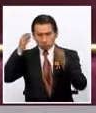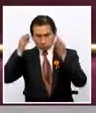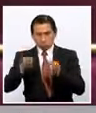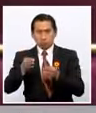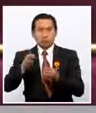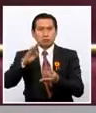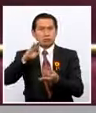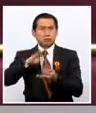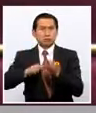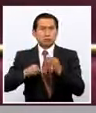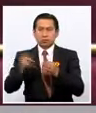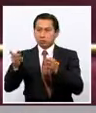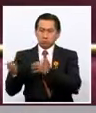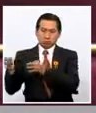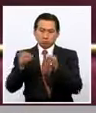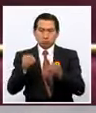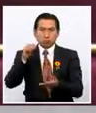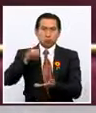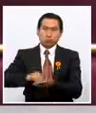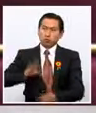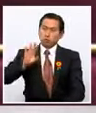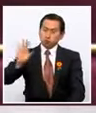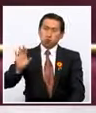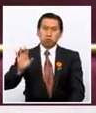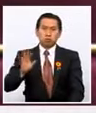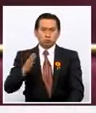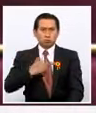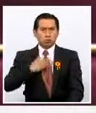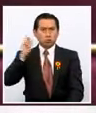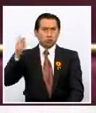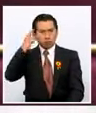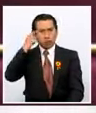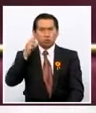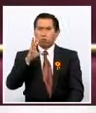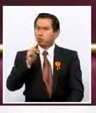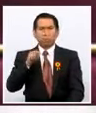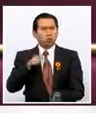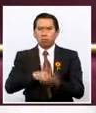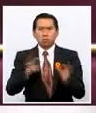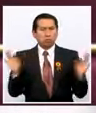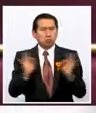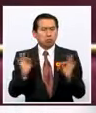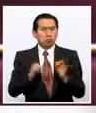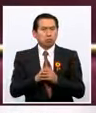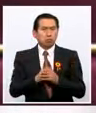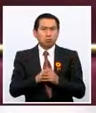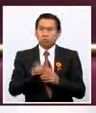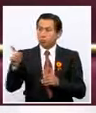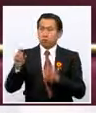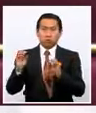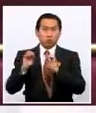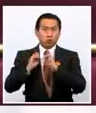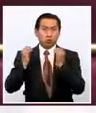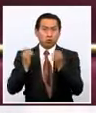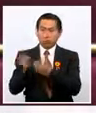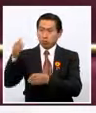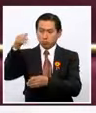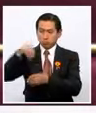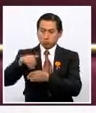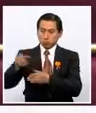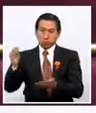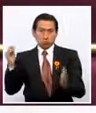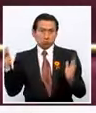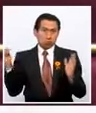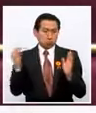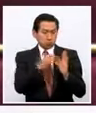y mueve las fechas de las elecciones ahora ese tribunal ha fijado elecciones para el